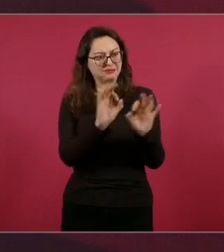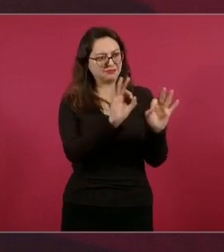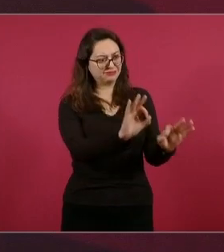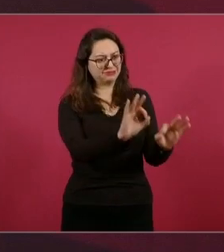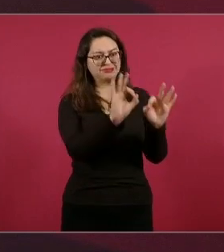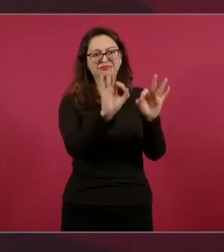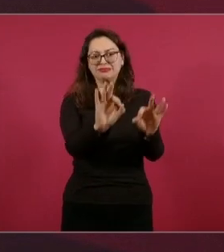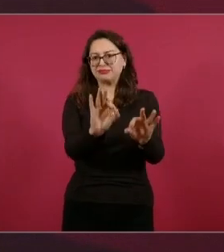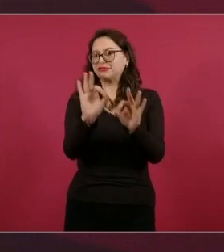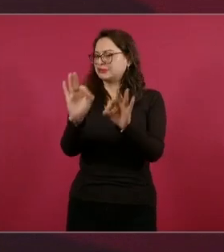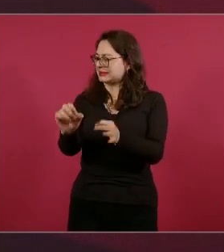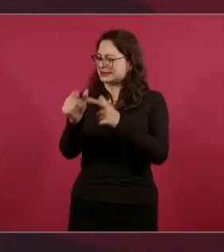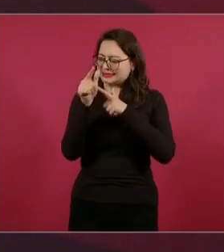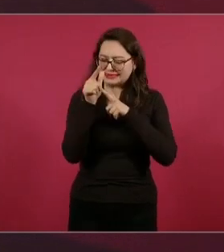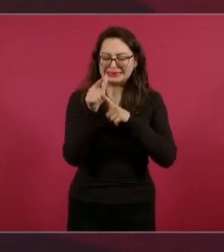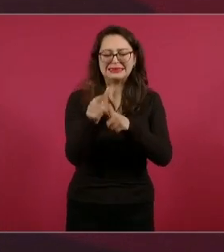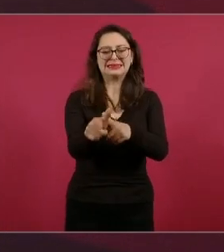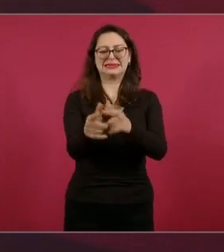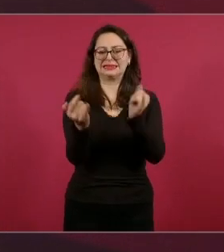bien.